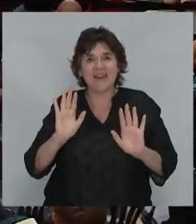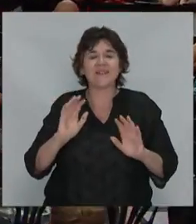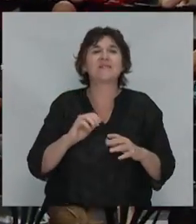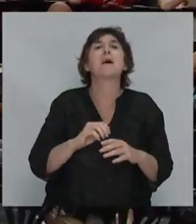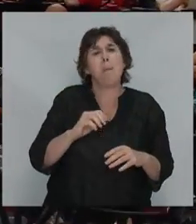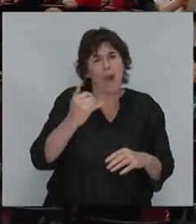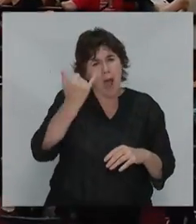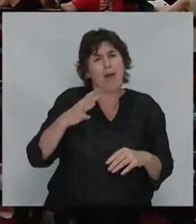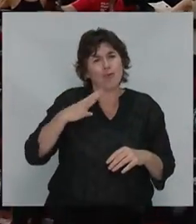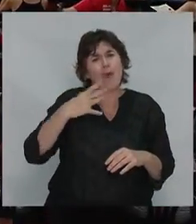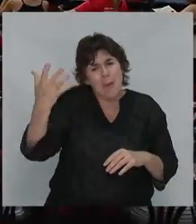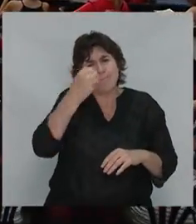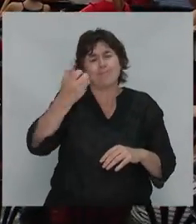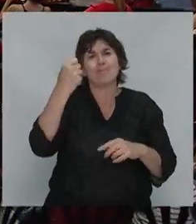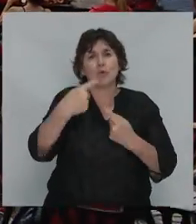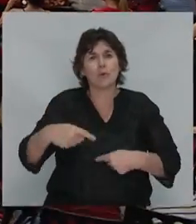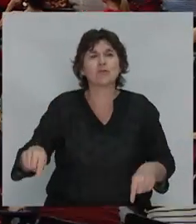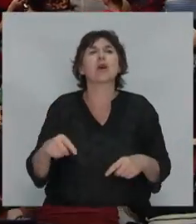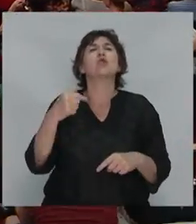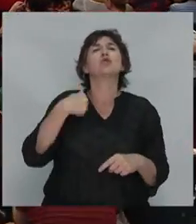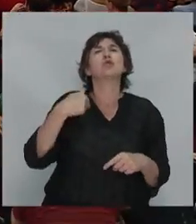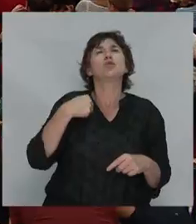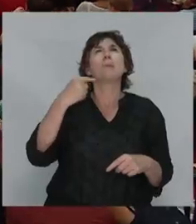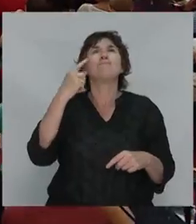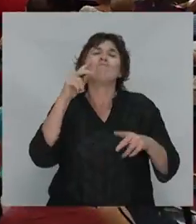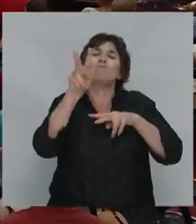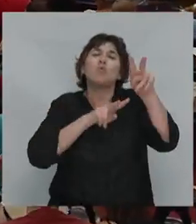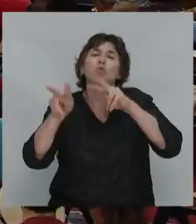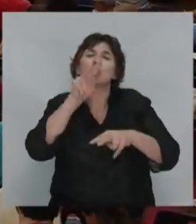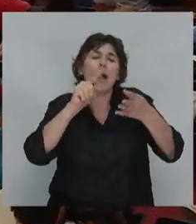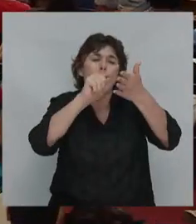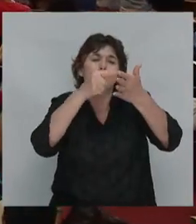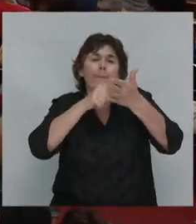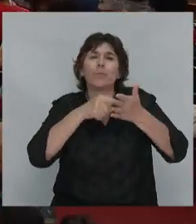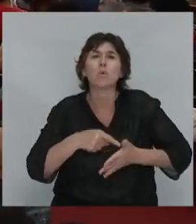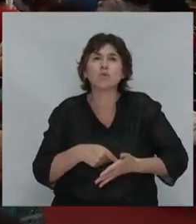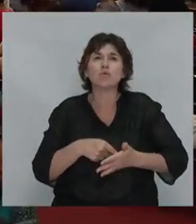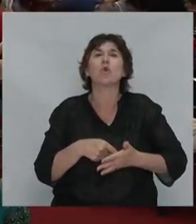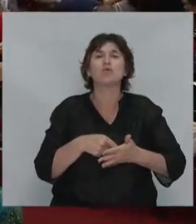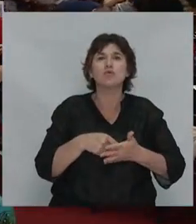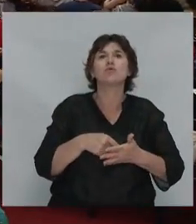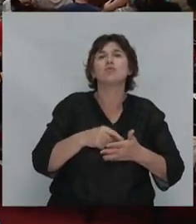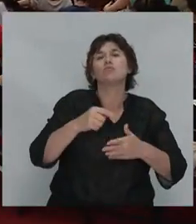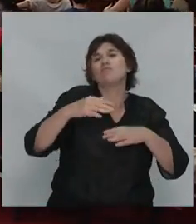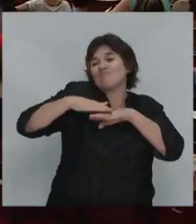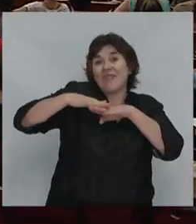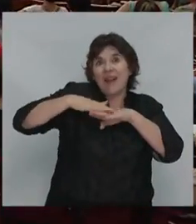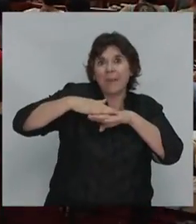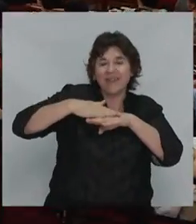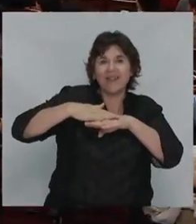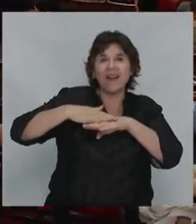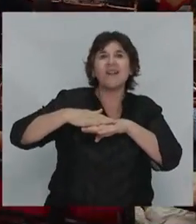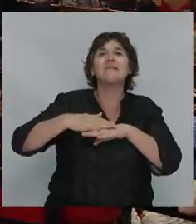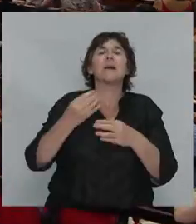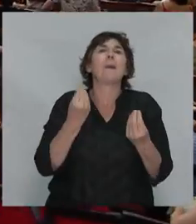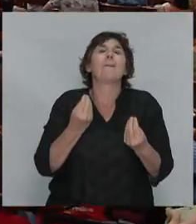introducir a mi puntos entonces trate de buscar algunos puntos que podrían ser elementales o por lo menos por lo menos lo que podría